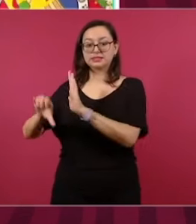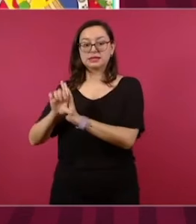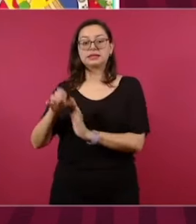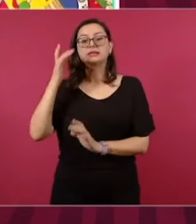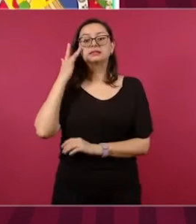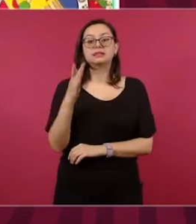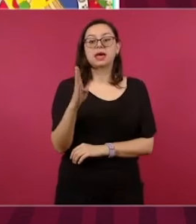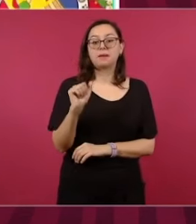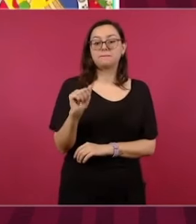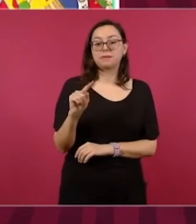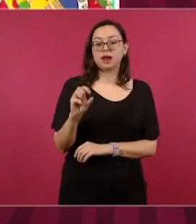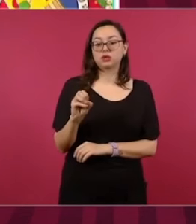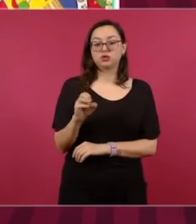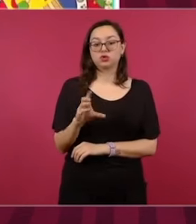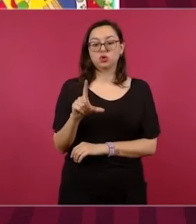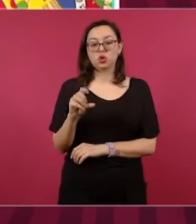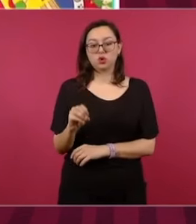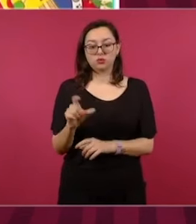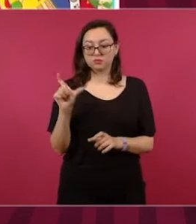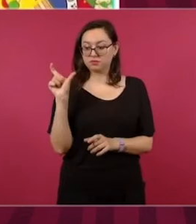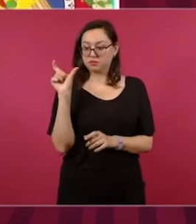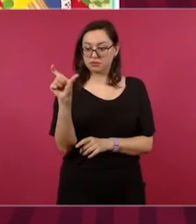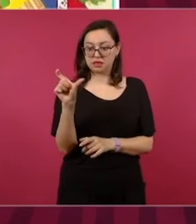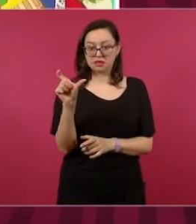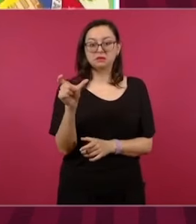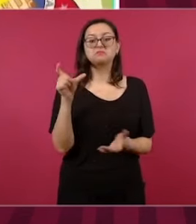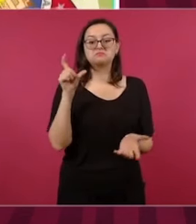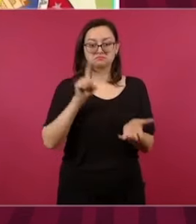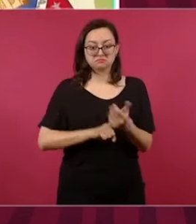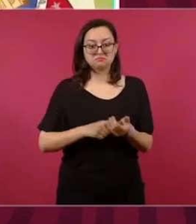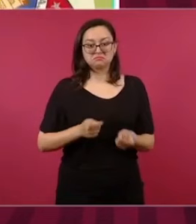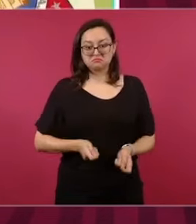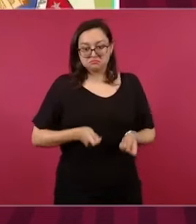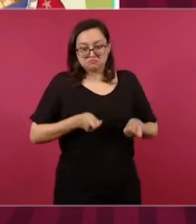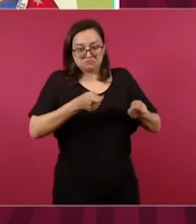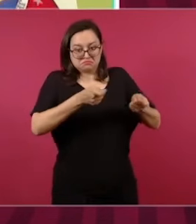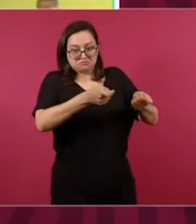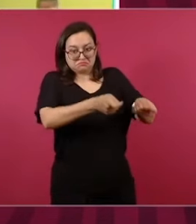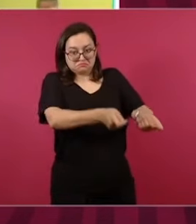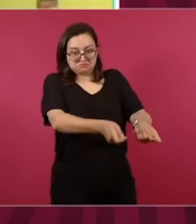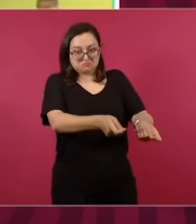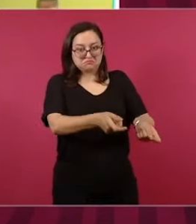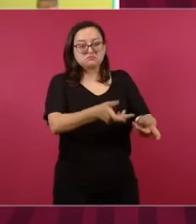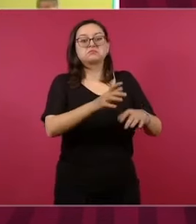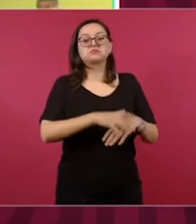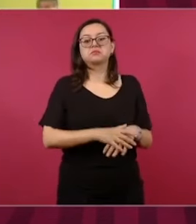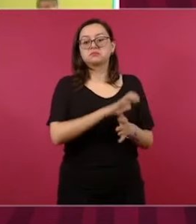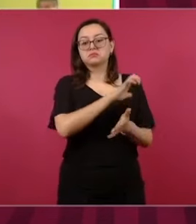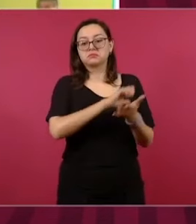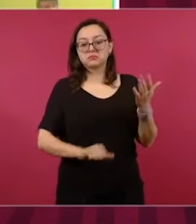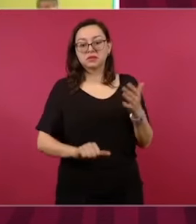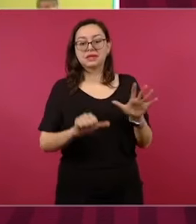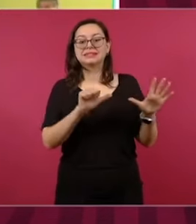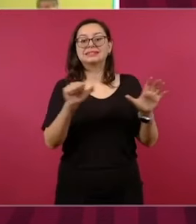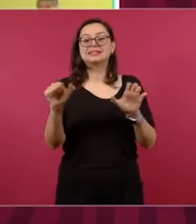Coyotepec, la cantidad, esta tarjeta que ya podrá cobrarlo y más adelante por la cantidad